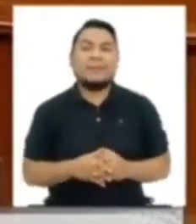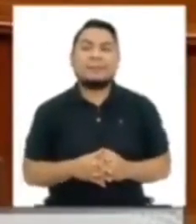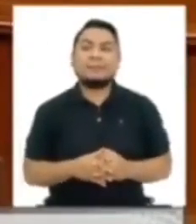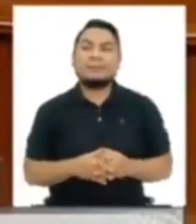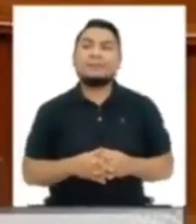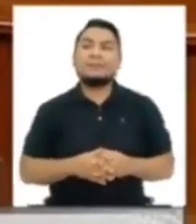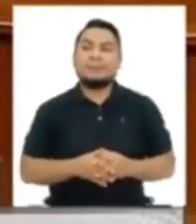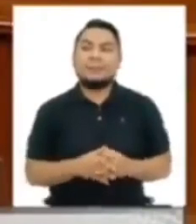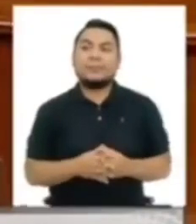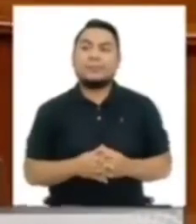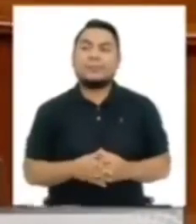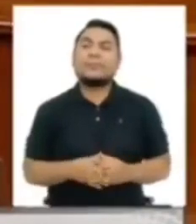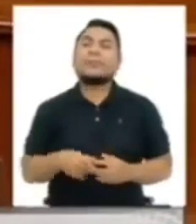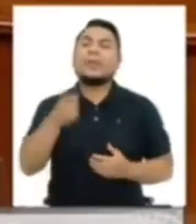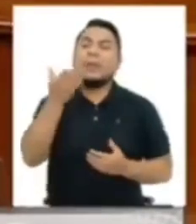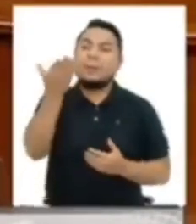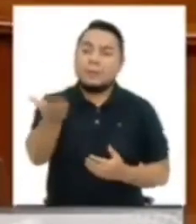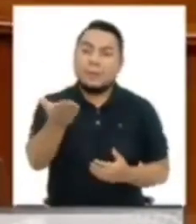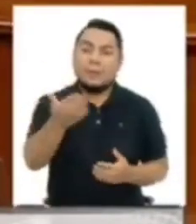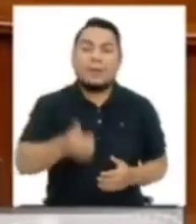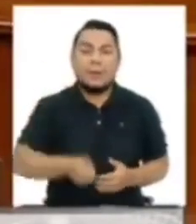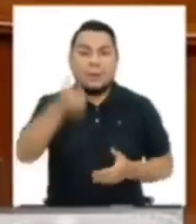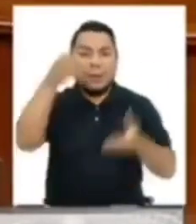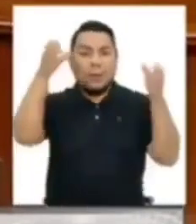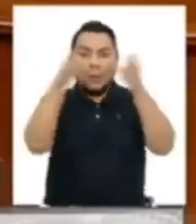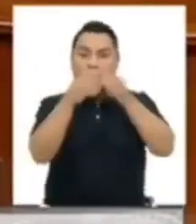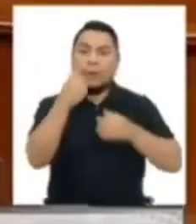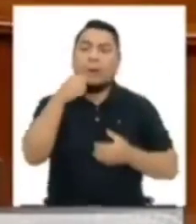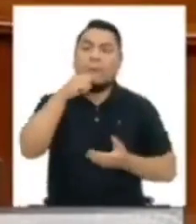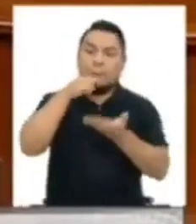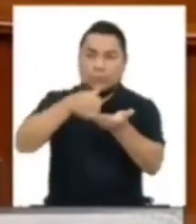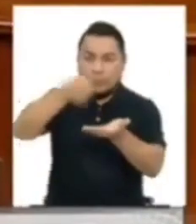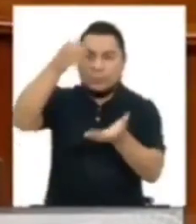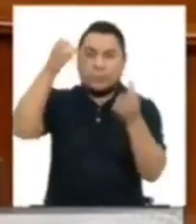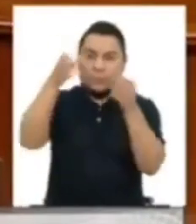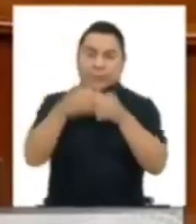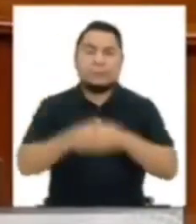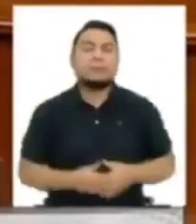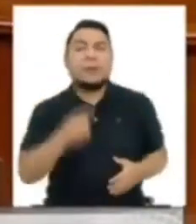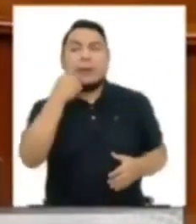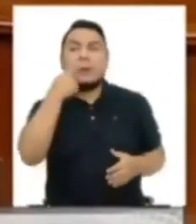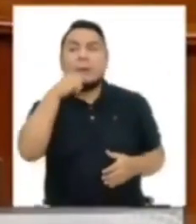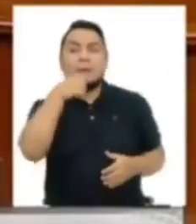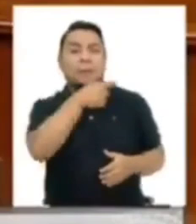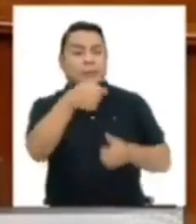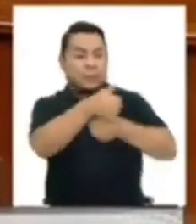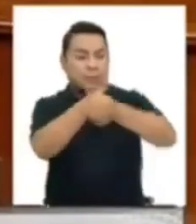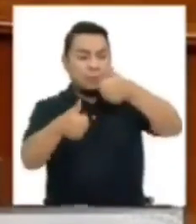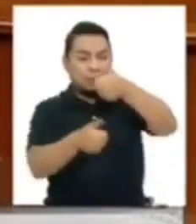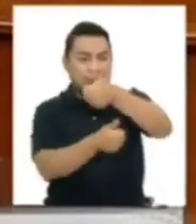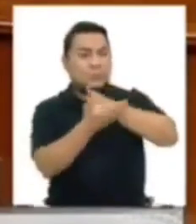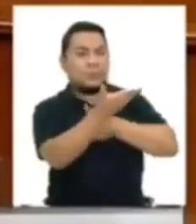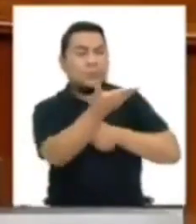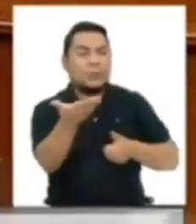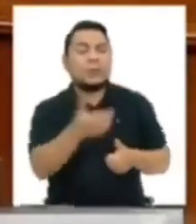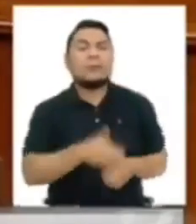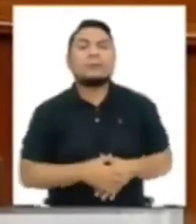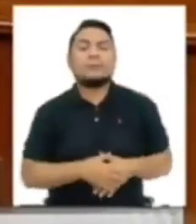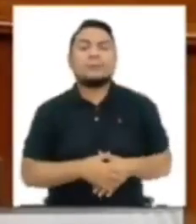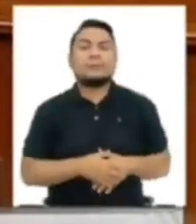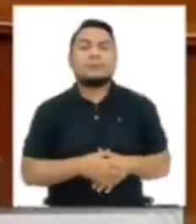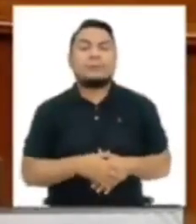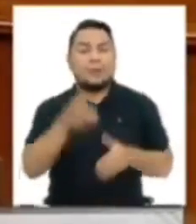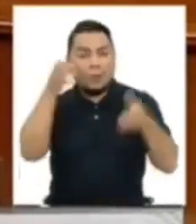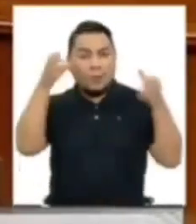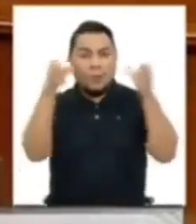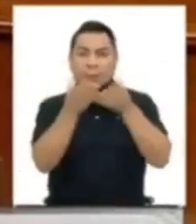Señora Presidenta del Congreso de la República, señoras y señores vicepresidentes, vicepresidentas